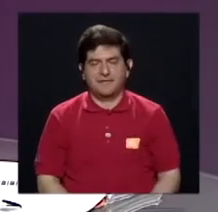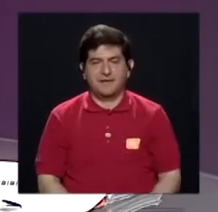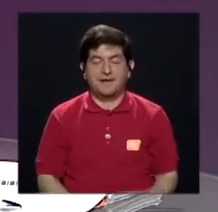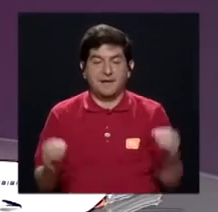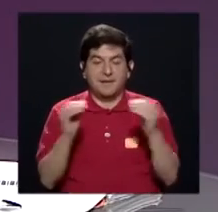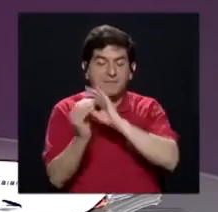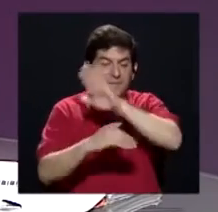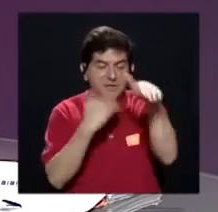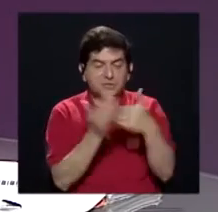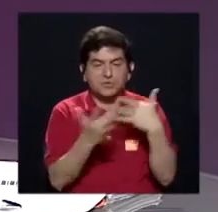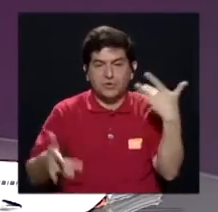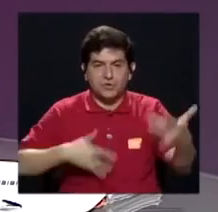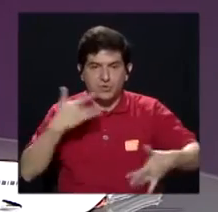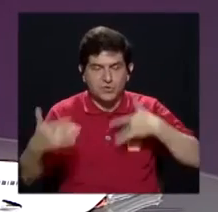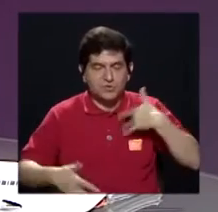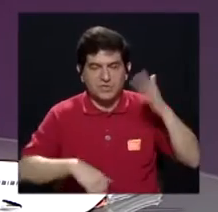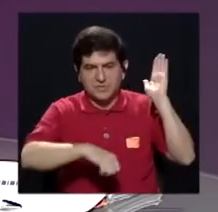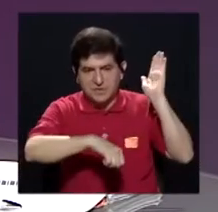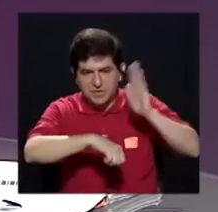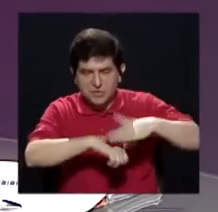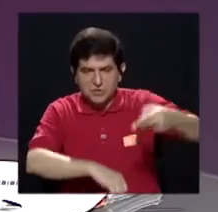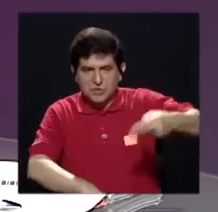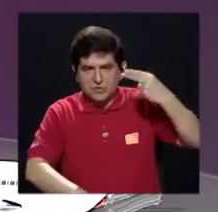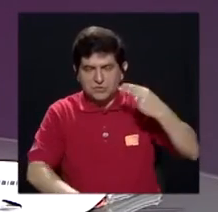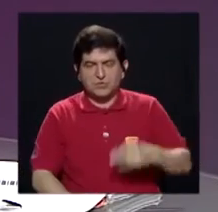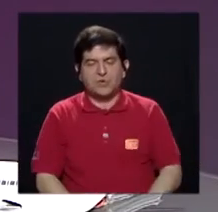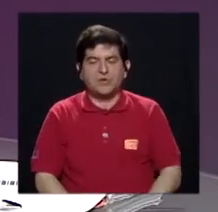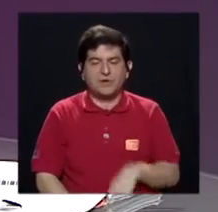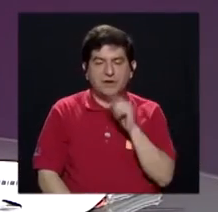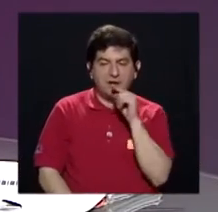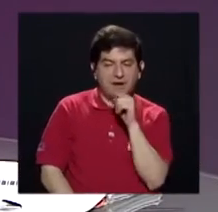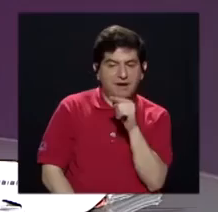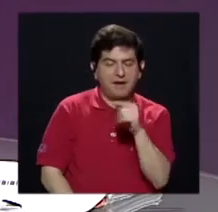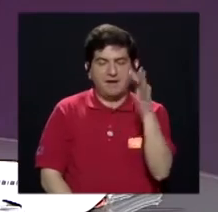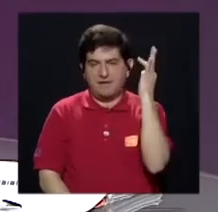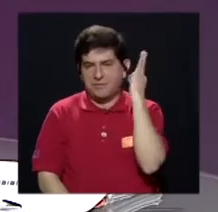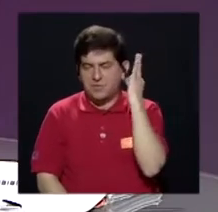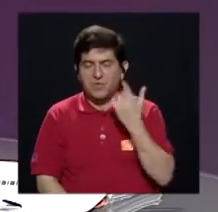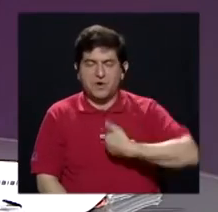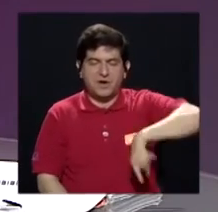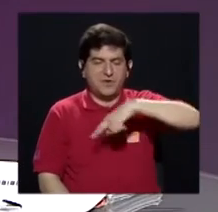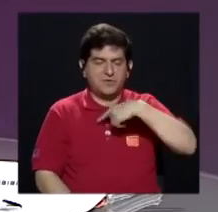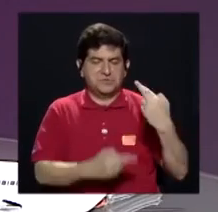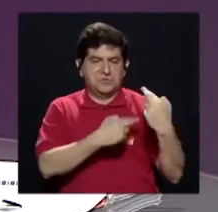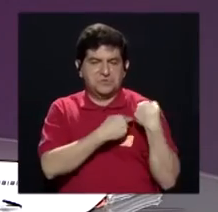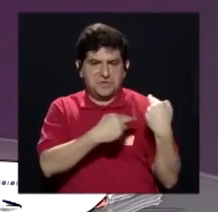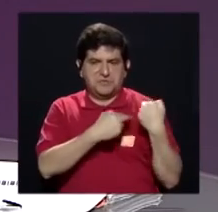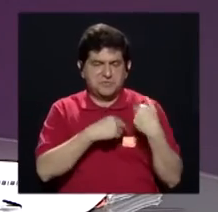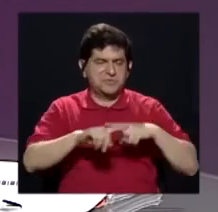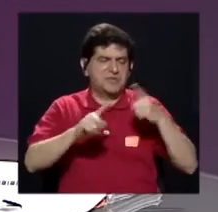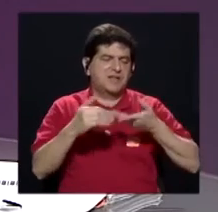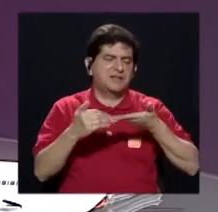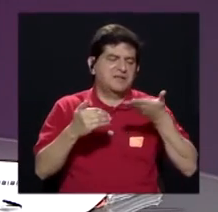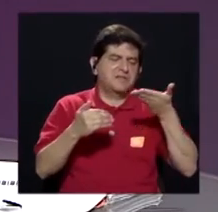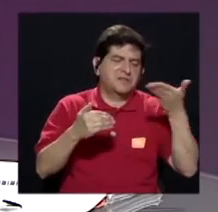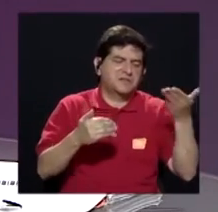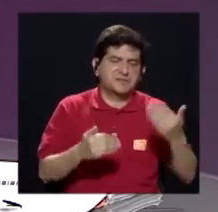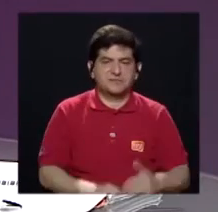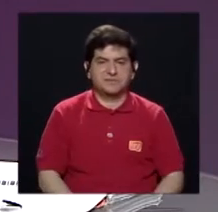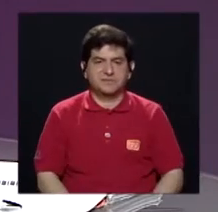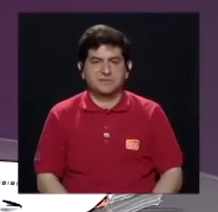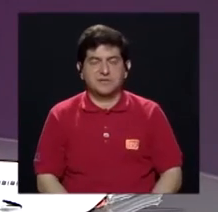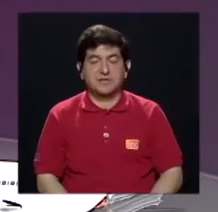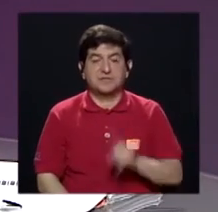los sentimientos de culpa históricos que nos han metido las mujeres porque nos hicieron responsables de un montón de cosas. Hay